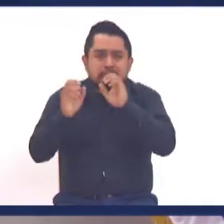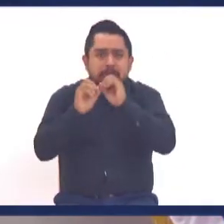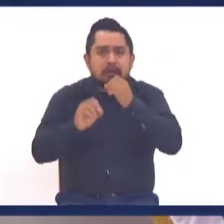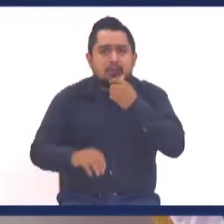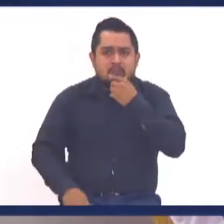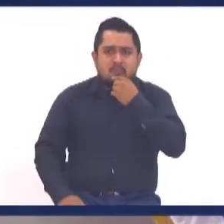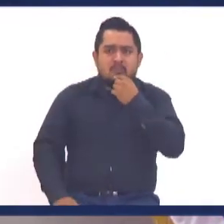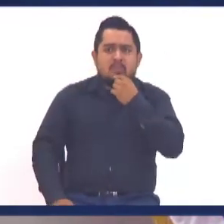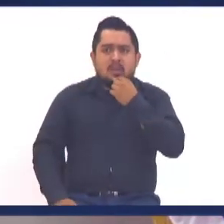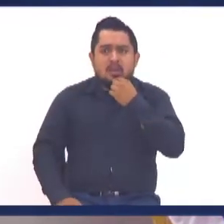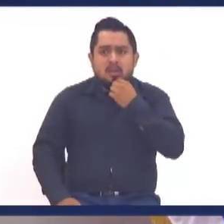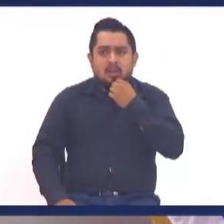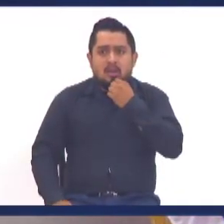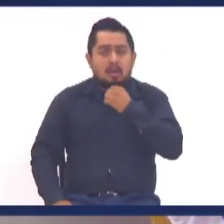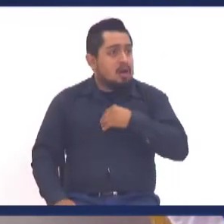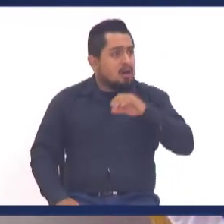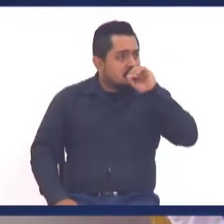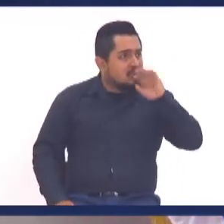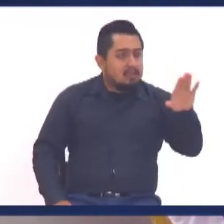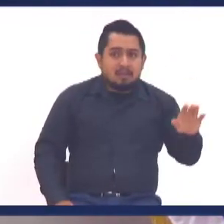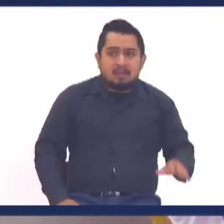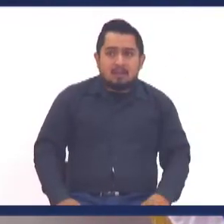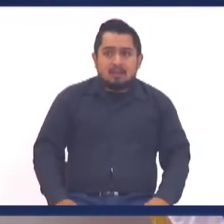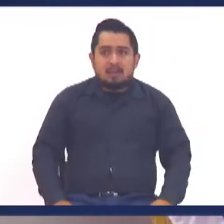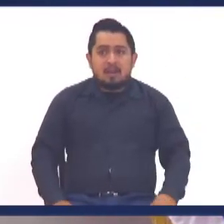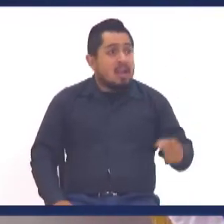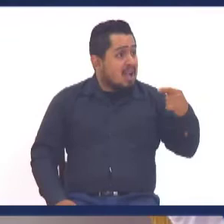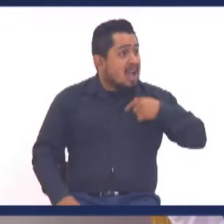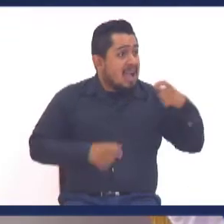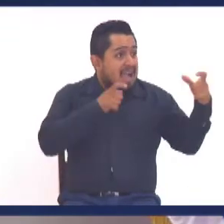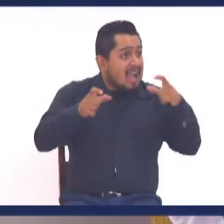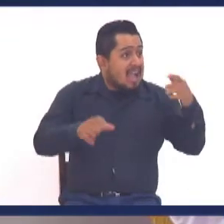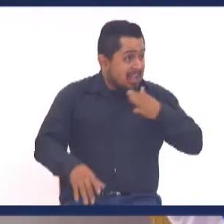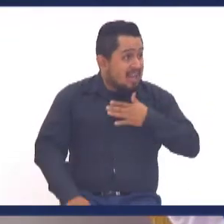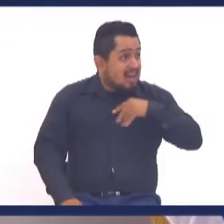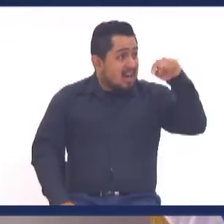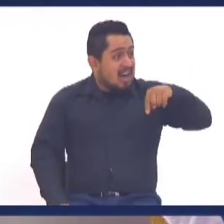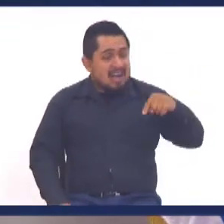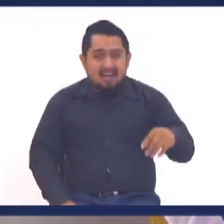entonces yo les decía ellos tuve mi cumpleaños